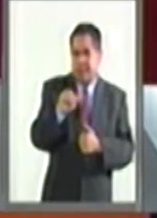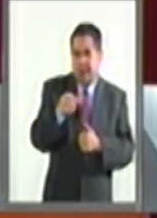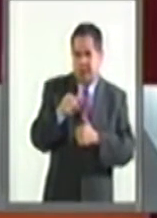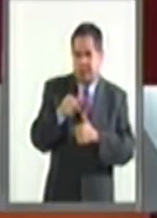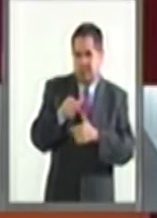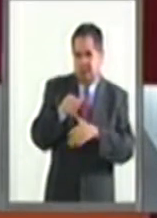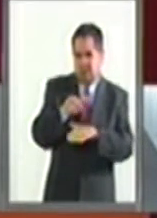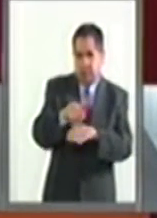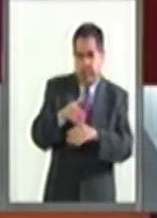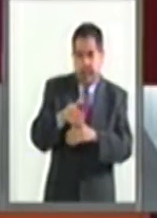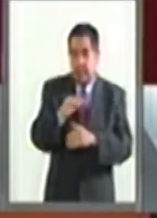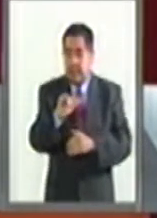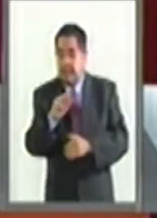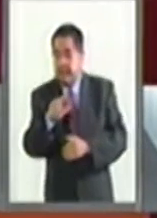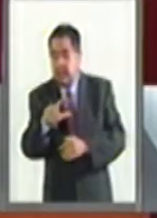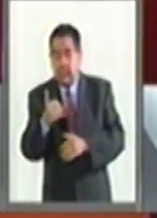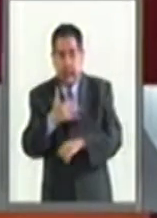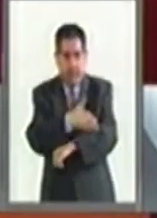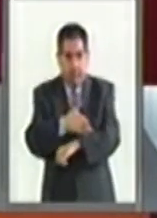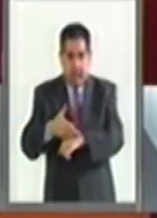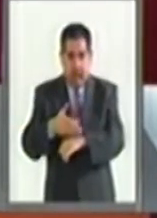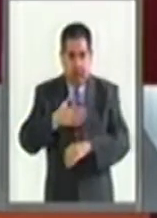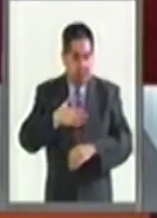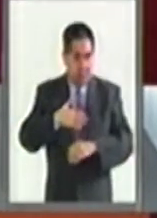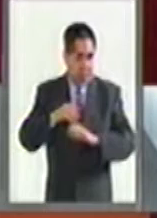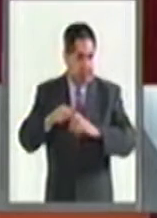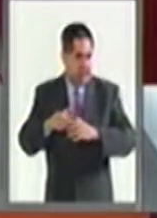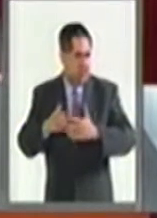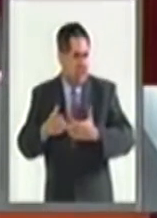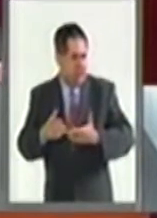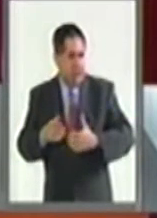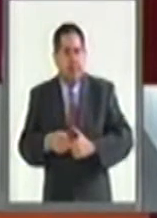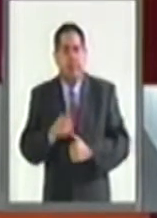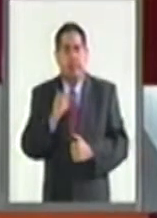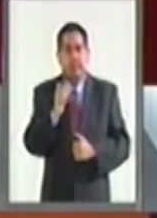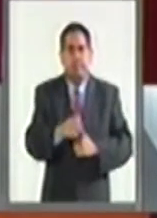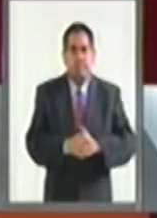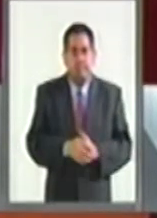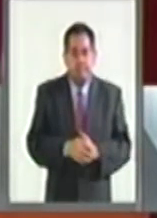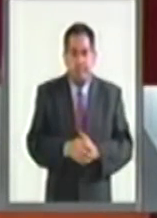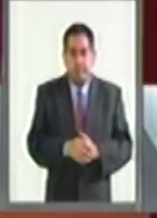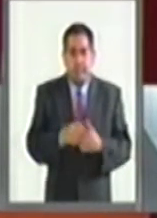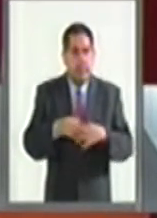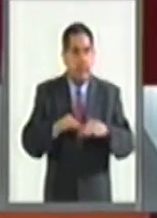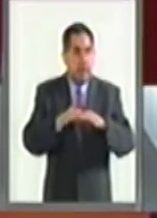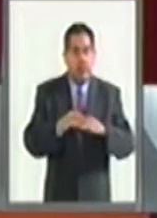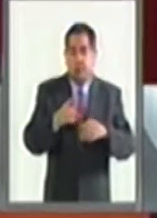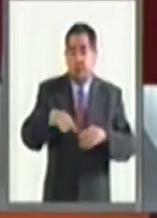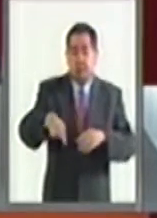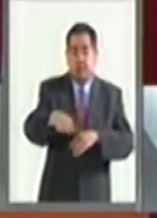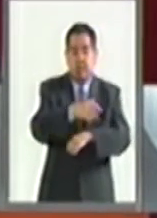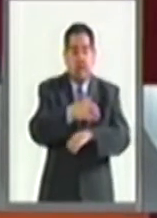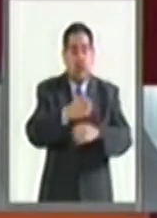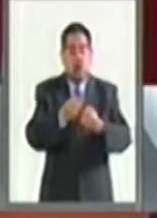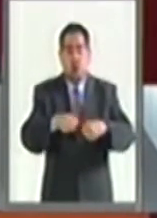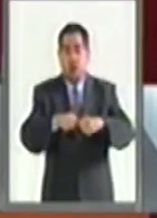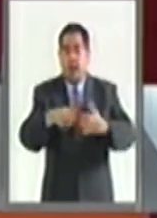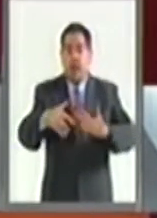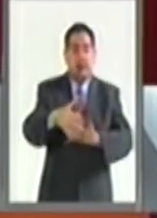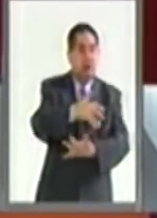sobre procedimientos civiles y familiares, la consolidación de la convivencia sana de los miembros de la